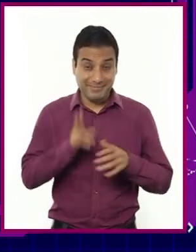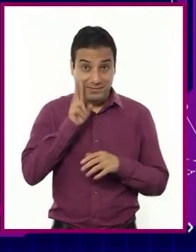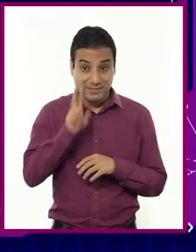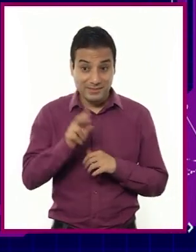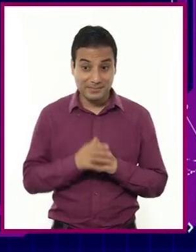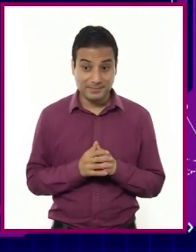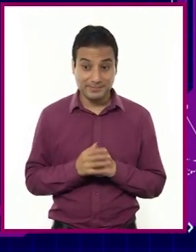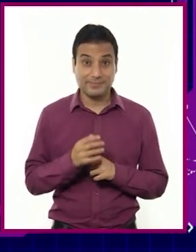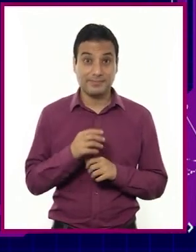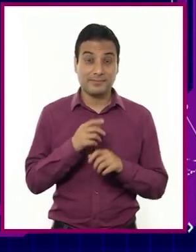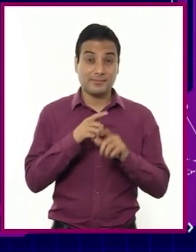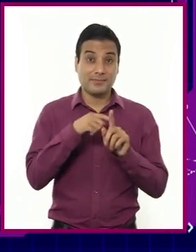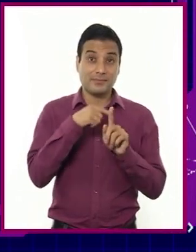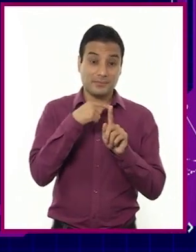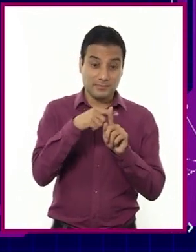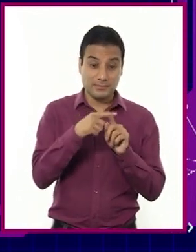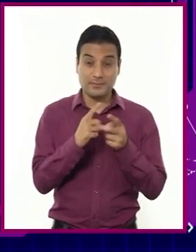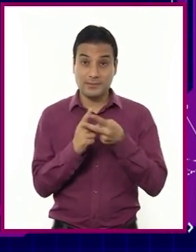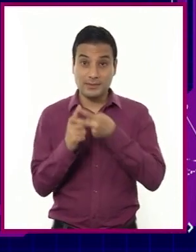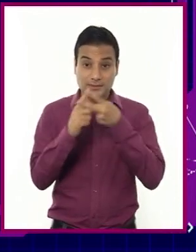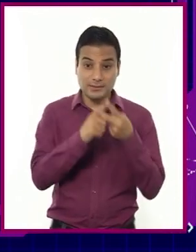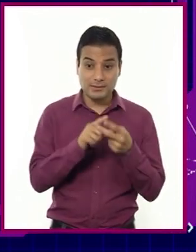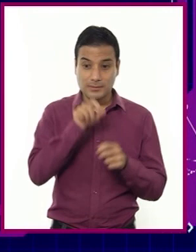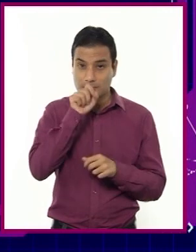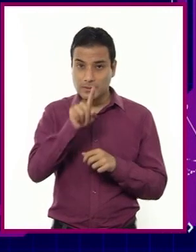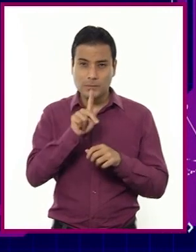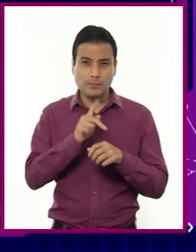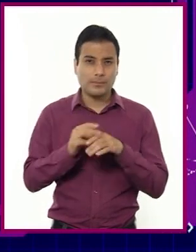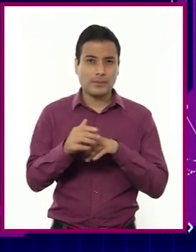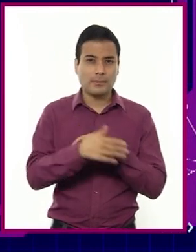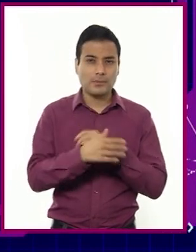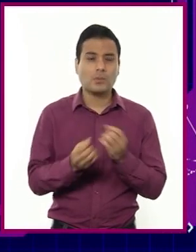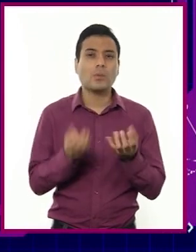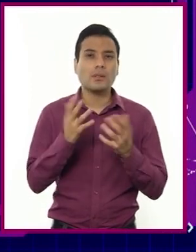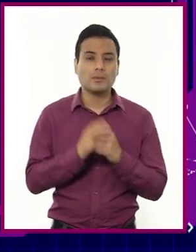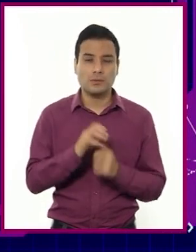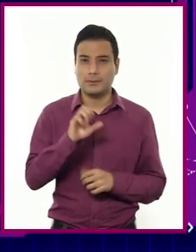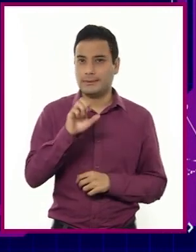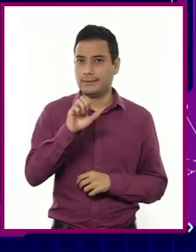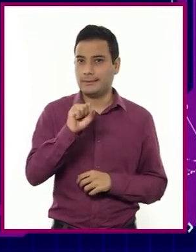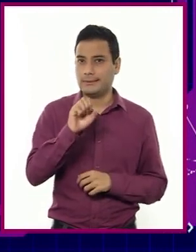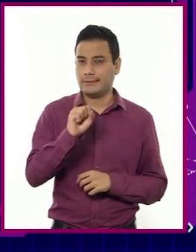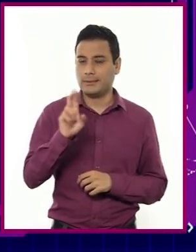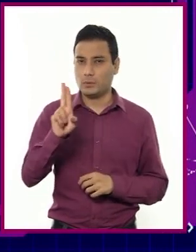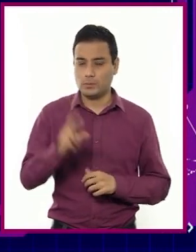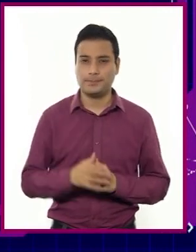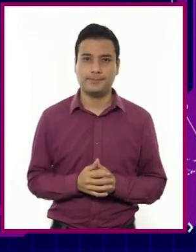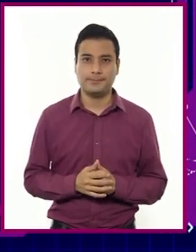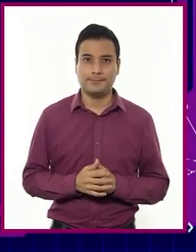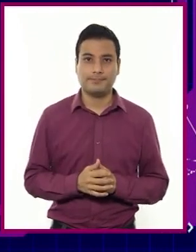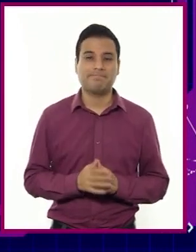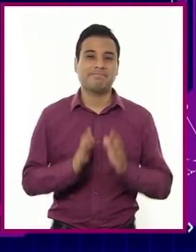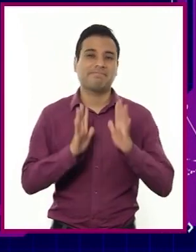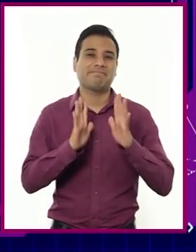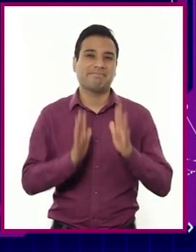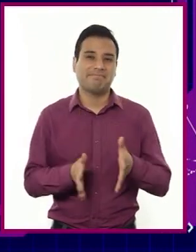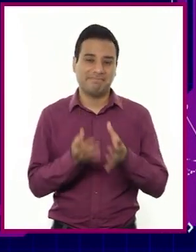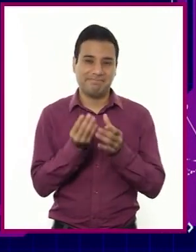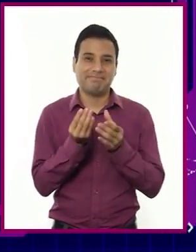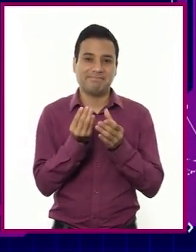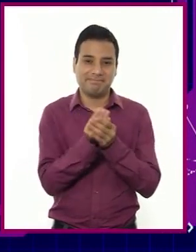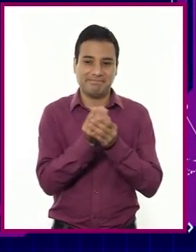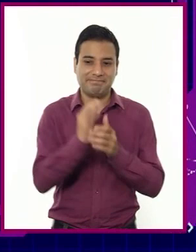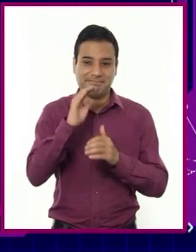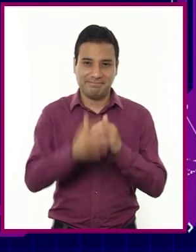figuras cuentan con el mismo perímetro, que es de 60 unidades. Con este problema hemos terminado esta sesión.